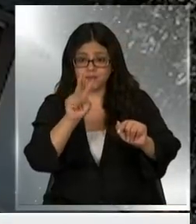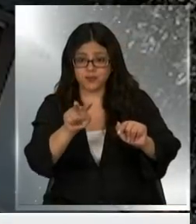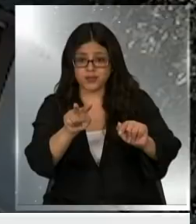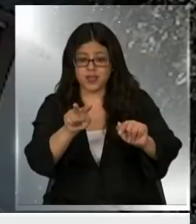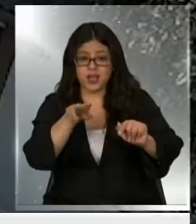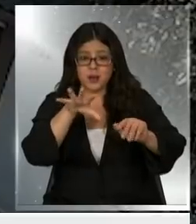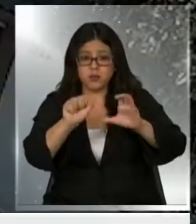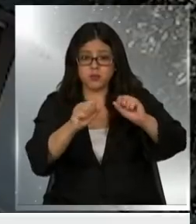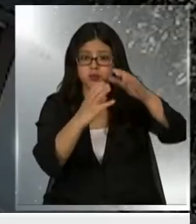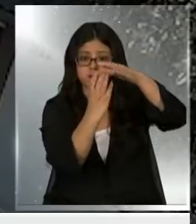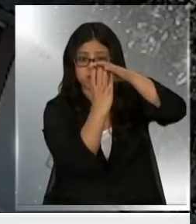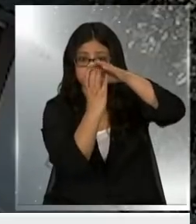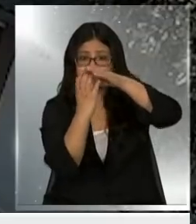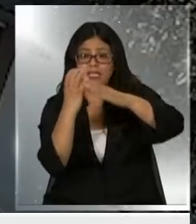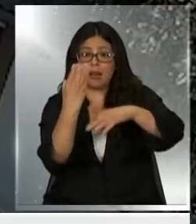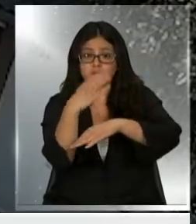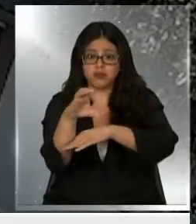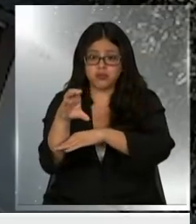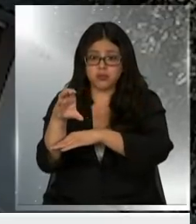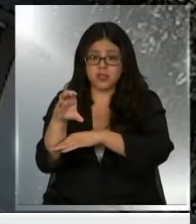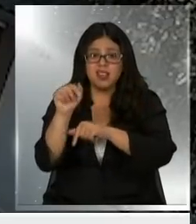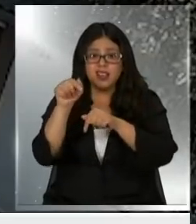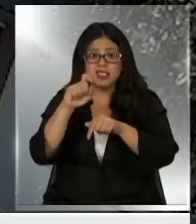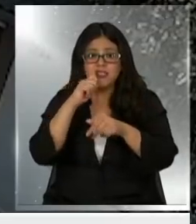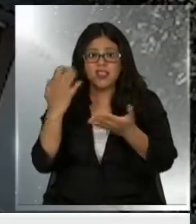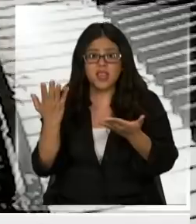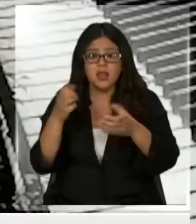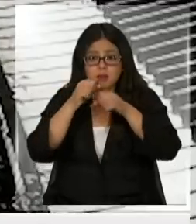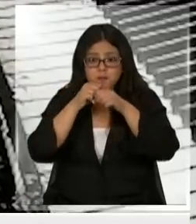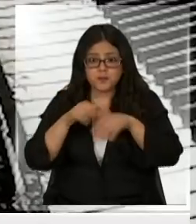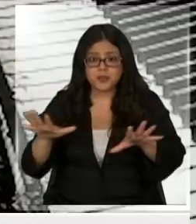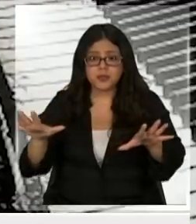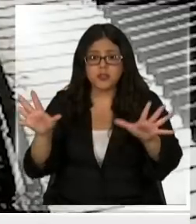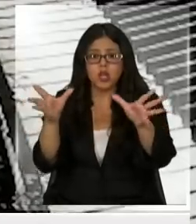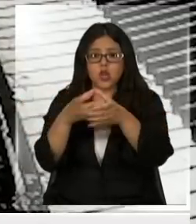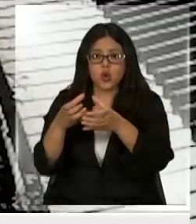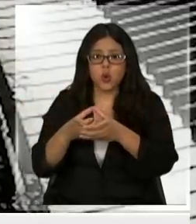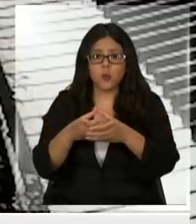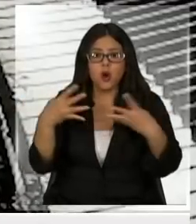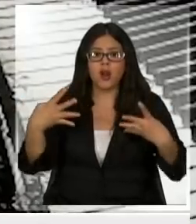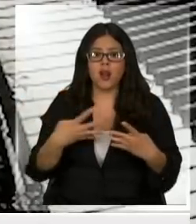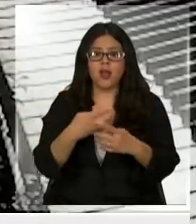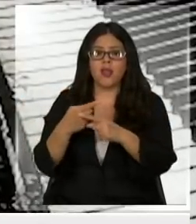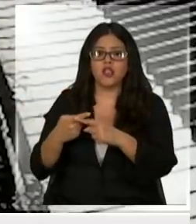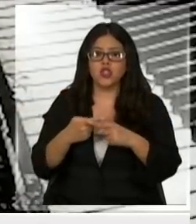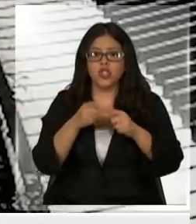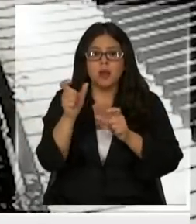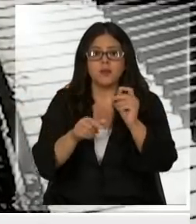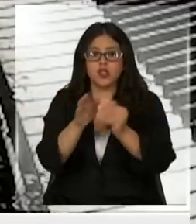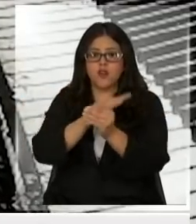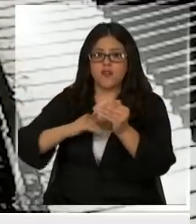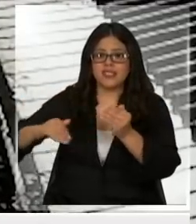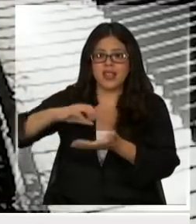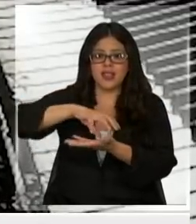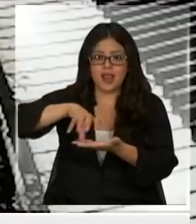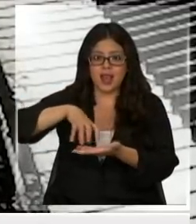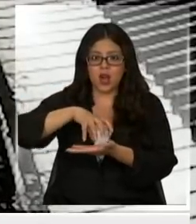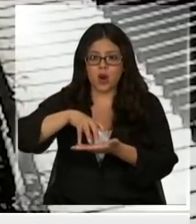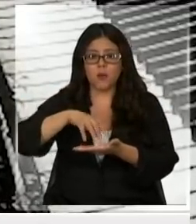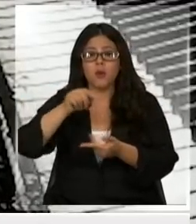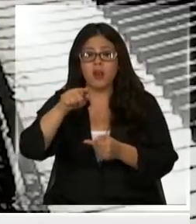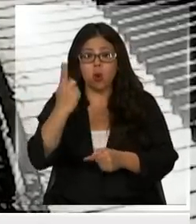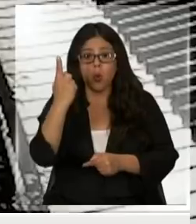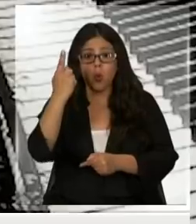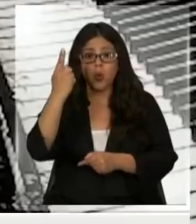desde varias cámaras de seguridad, siendo ampliamente difundida en los grupos de redes sociales de vecinos de la comuna. Es a